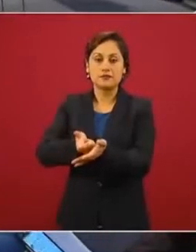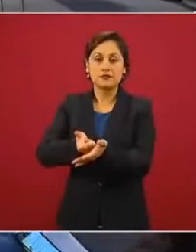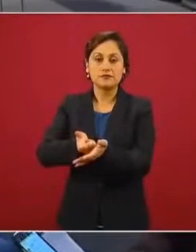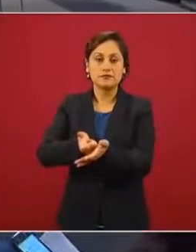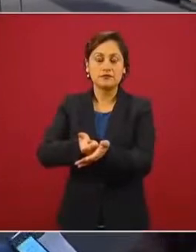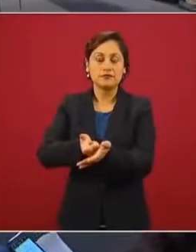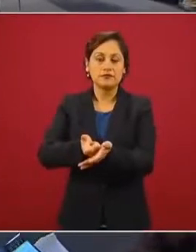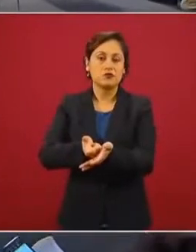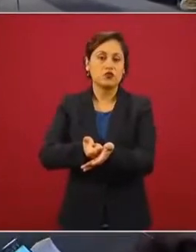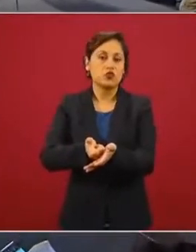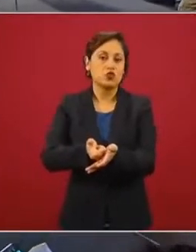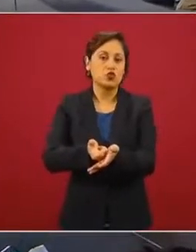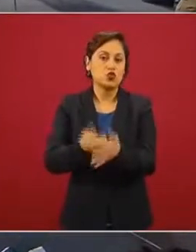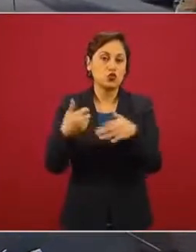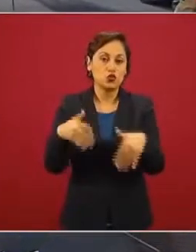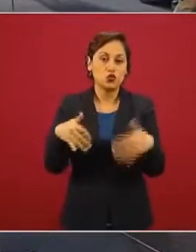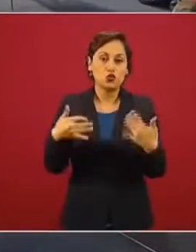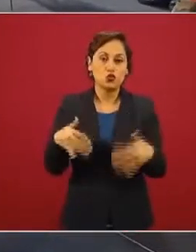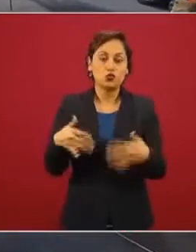pues